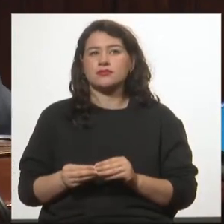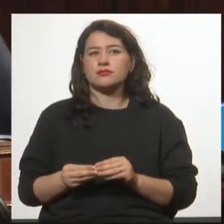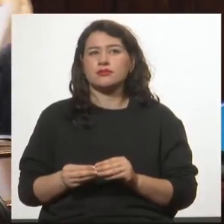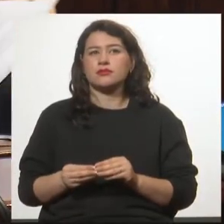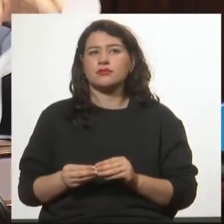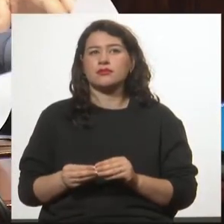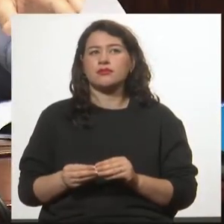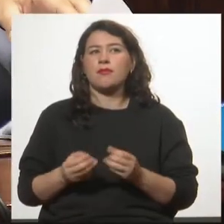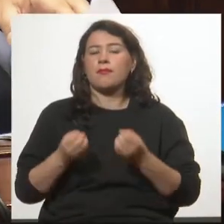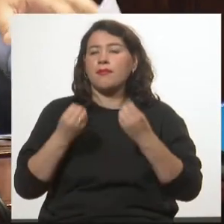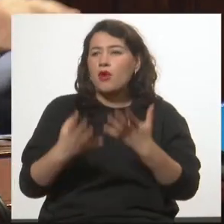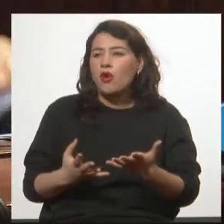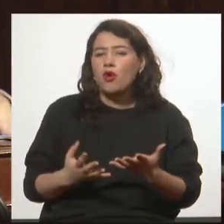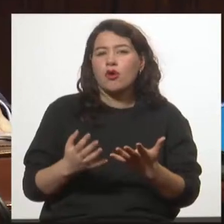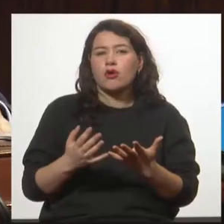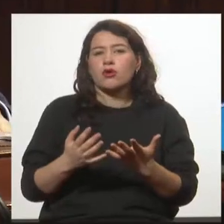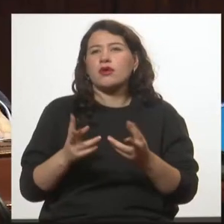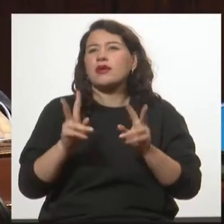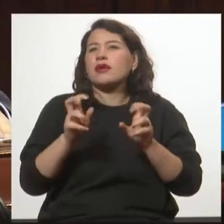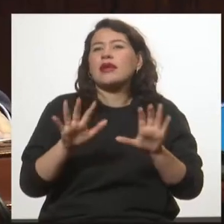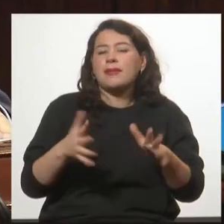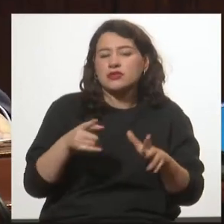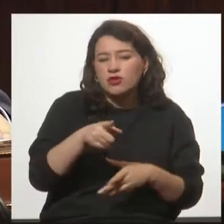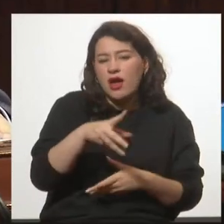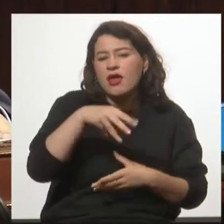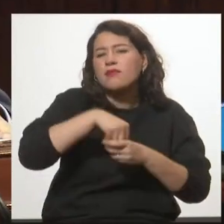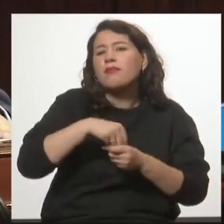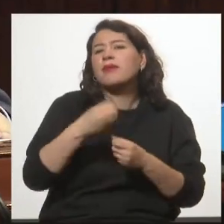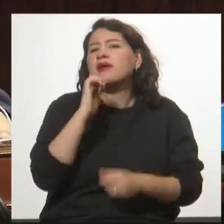reserva respecto ante la arena